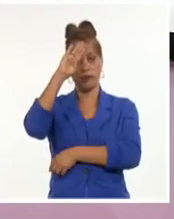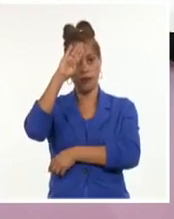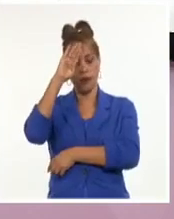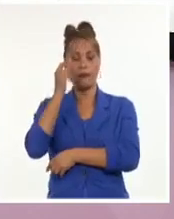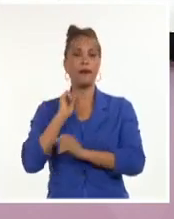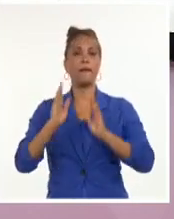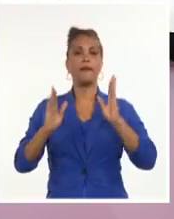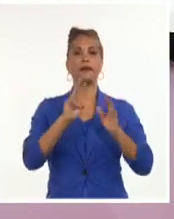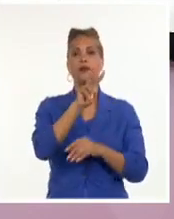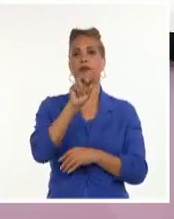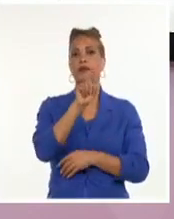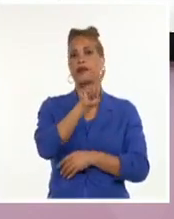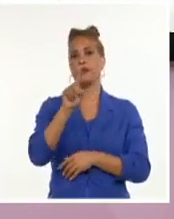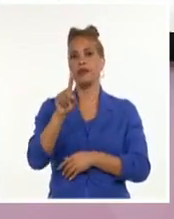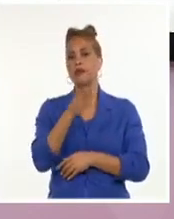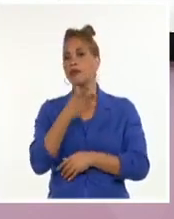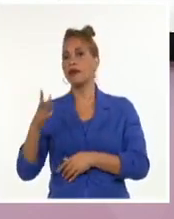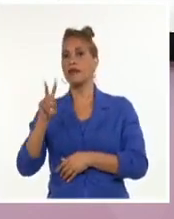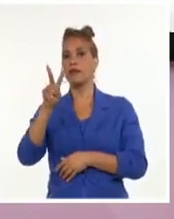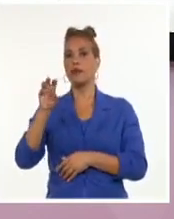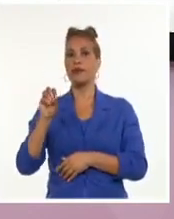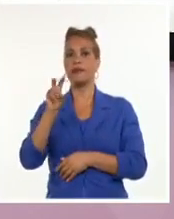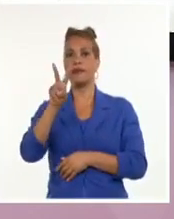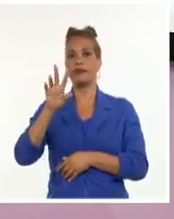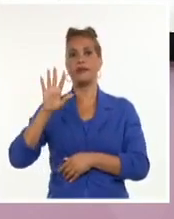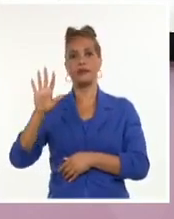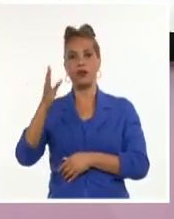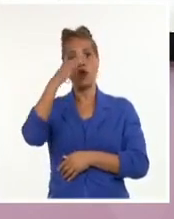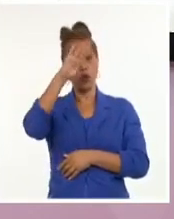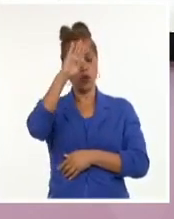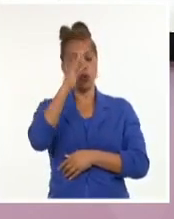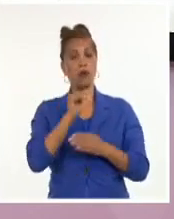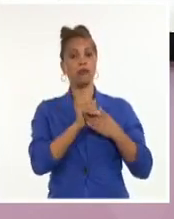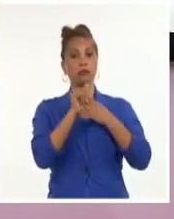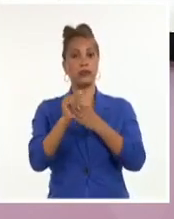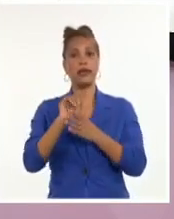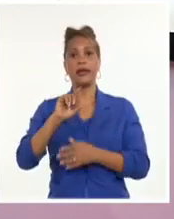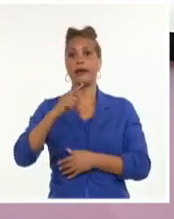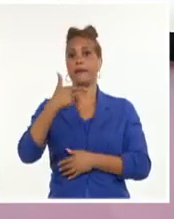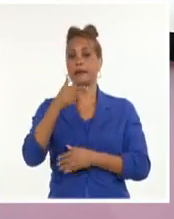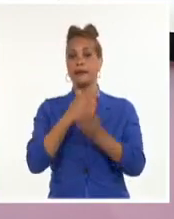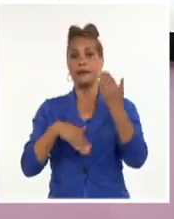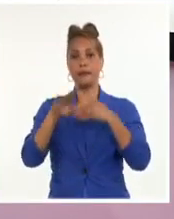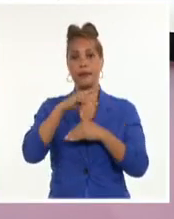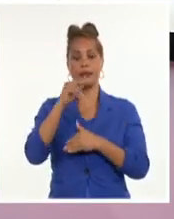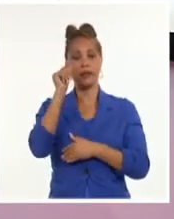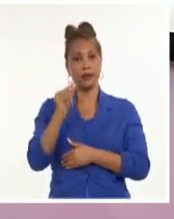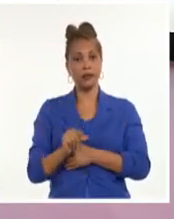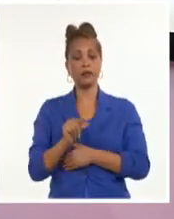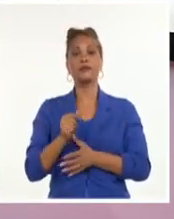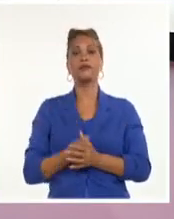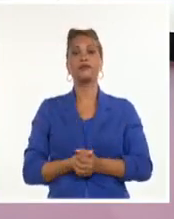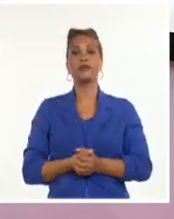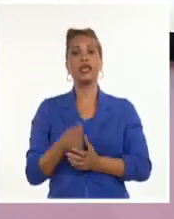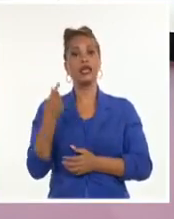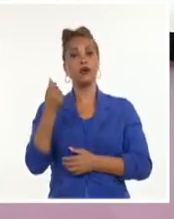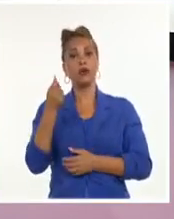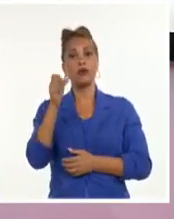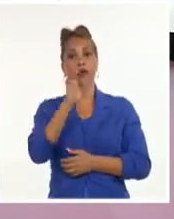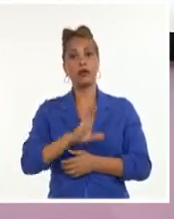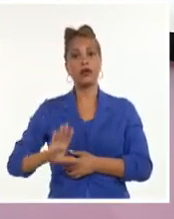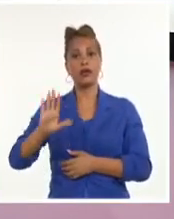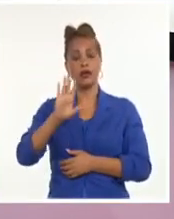periodo 2021-2025. Por la parte cubana encabezó la delegación el viceprimer ministro Ricardo Cabrisa Ruiz y por la Comisión Económica Euroasiática